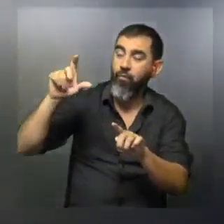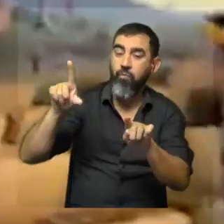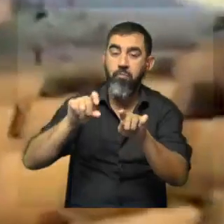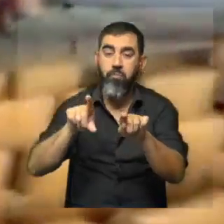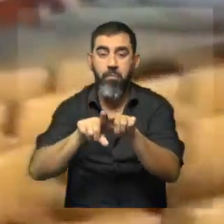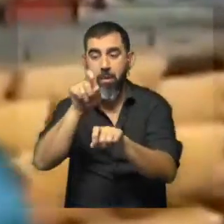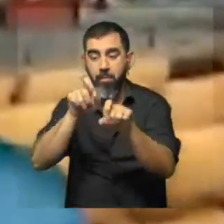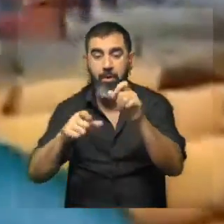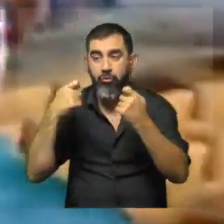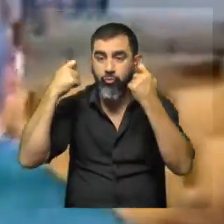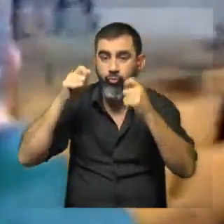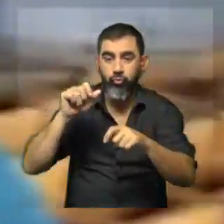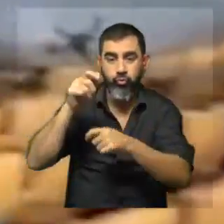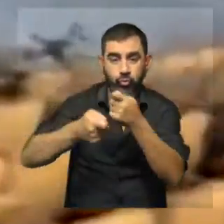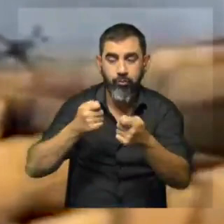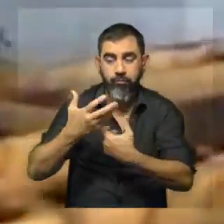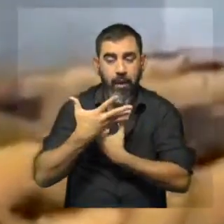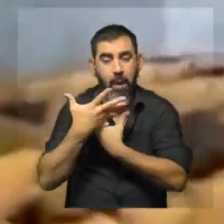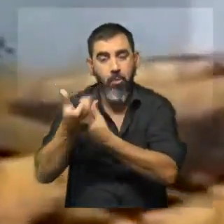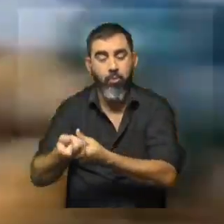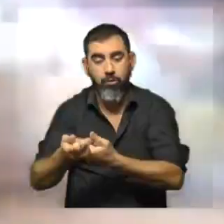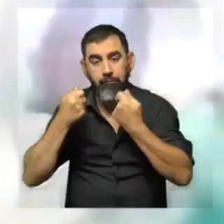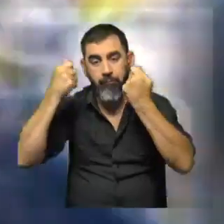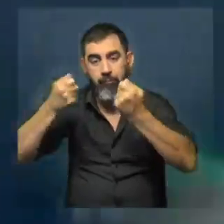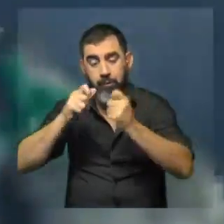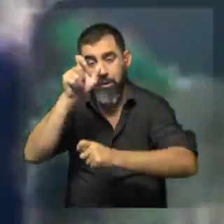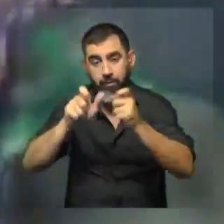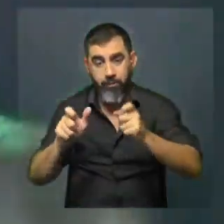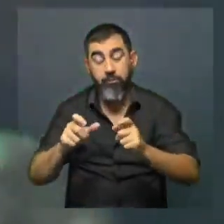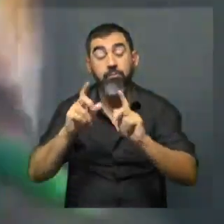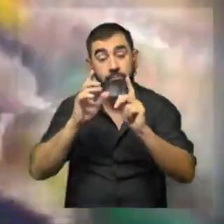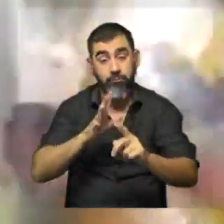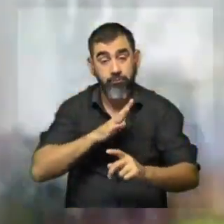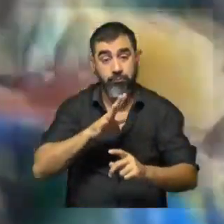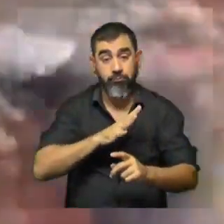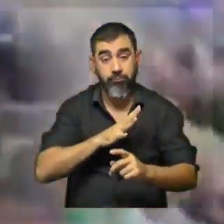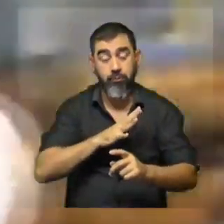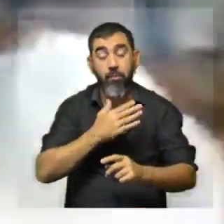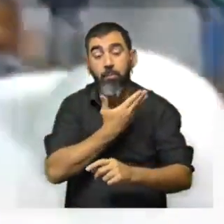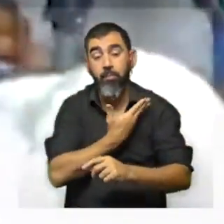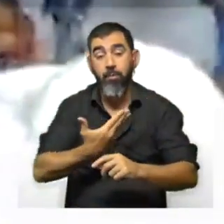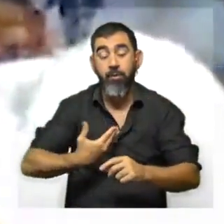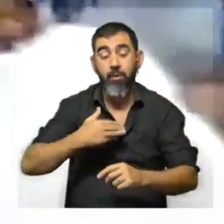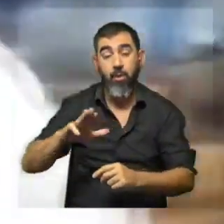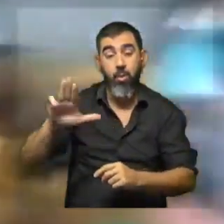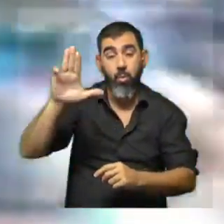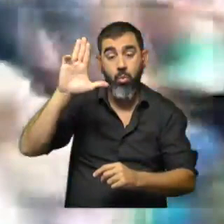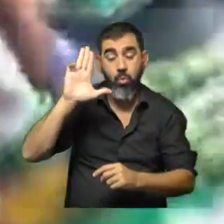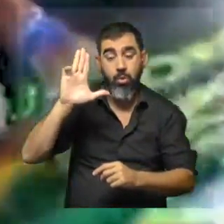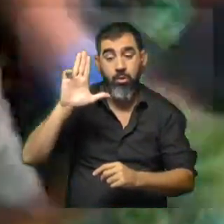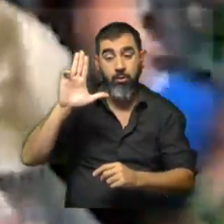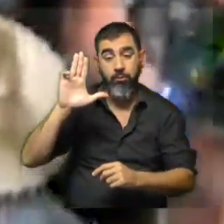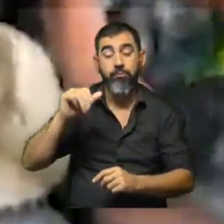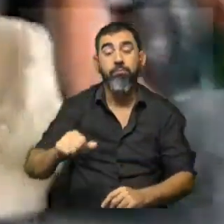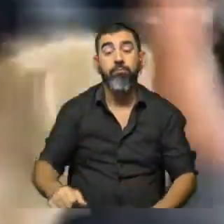los manifestantes, como apoyando a los manifestantes. Esto provocó que el presidente Luis Ignacio Lula da Silva,